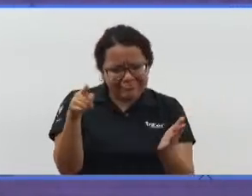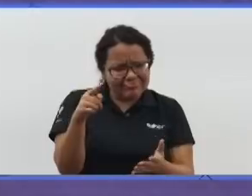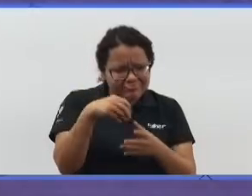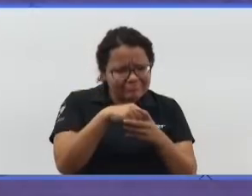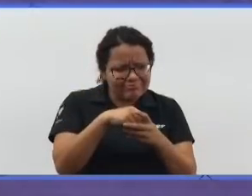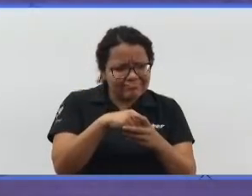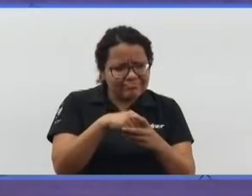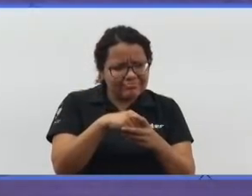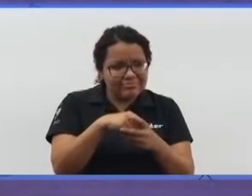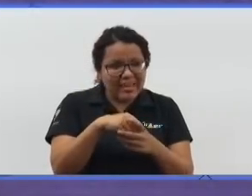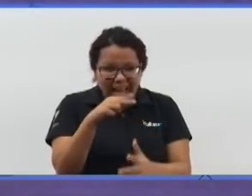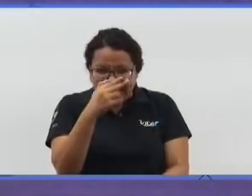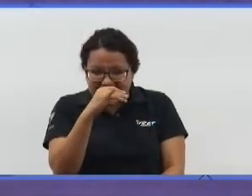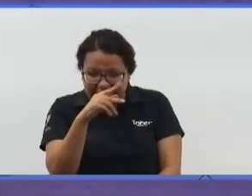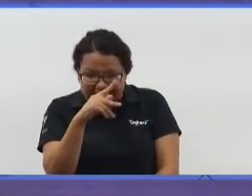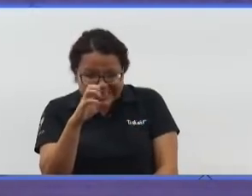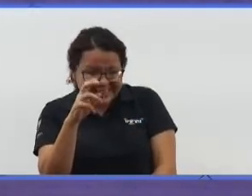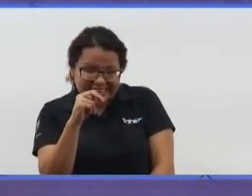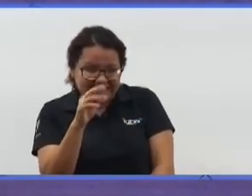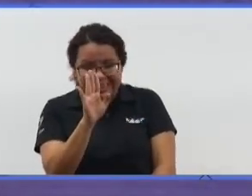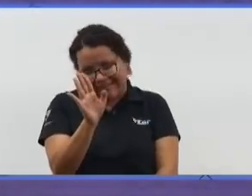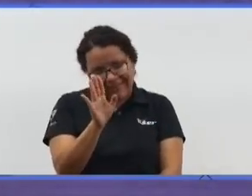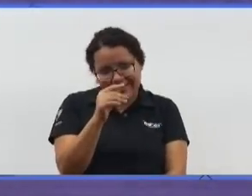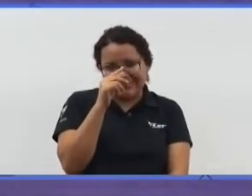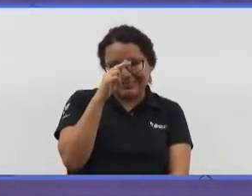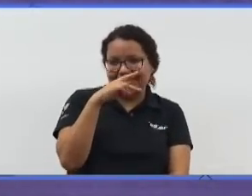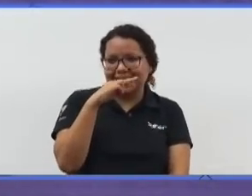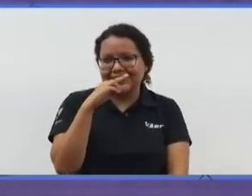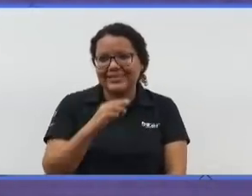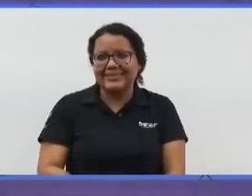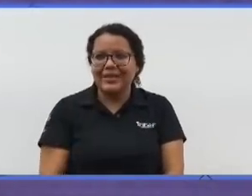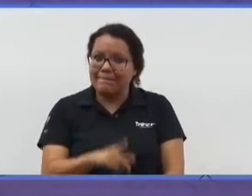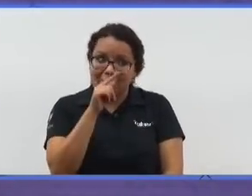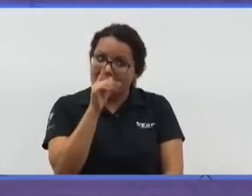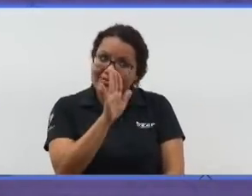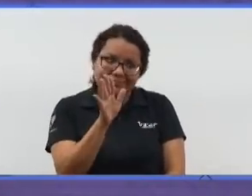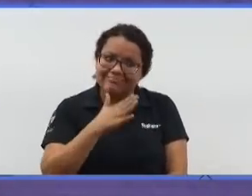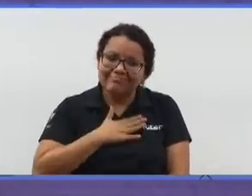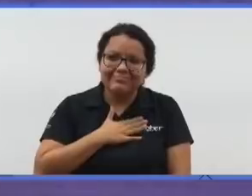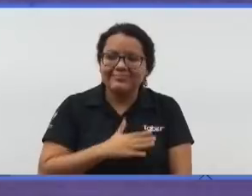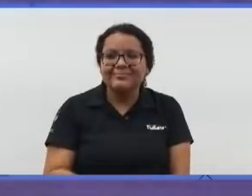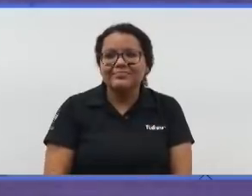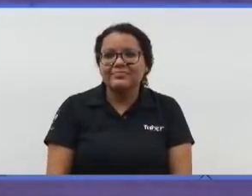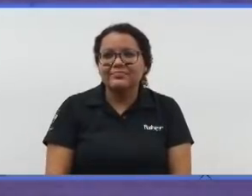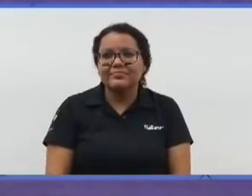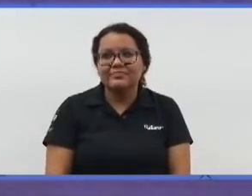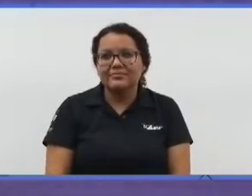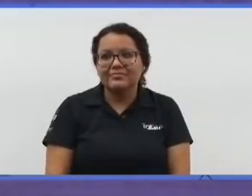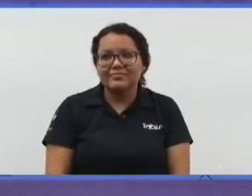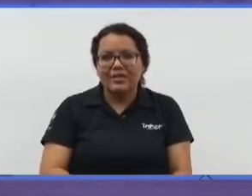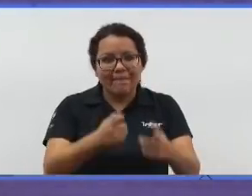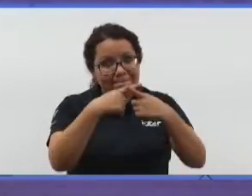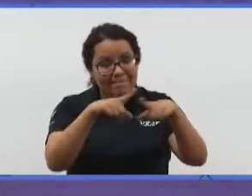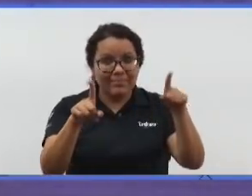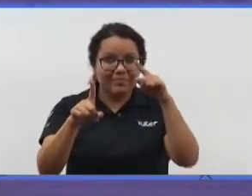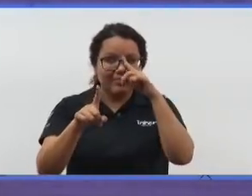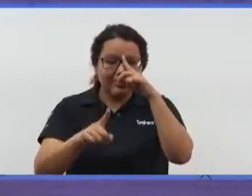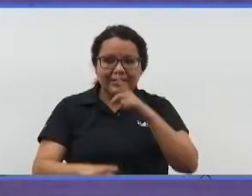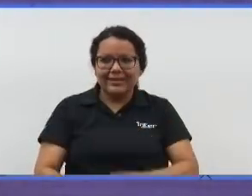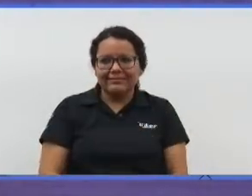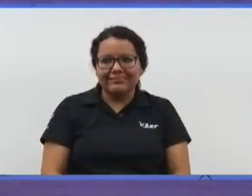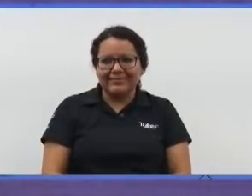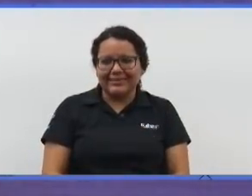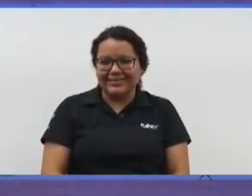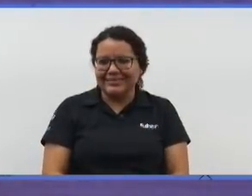chica georg y que no chequen achique pero traernos tenga derechas secos hacia dentro de la